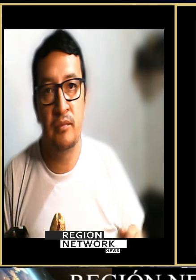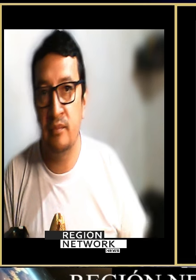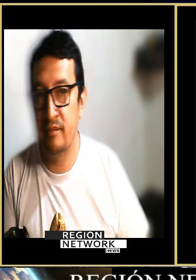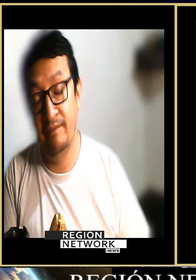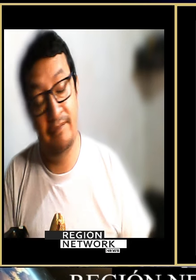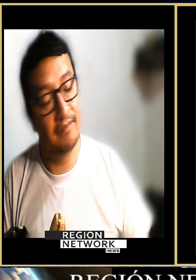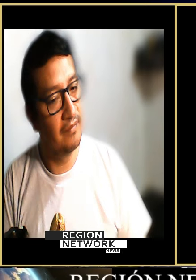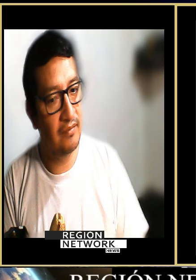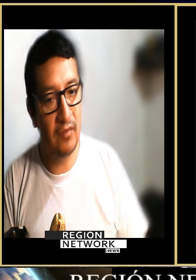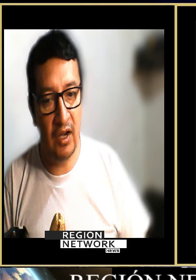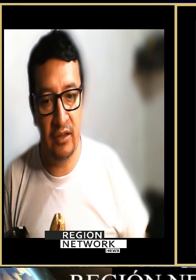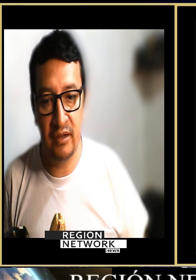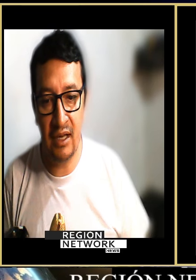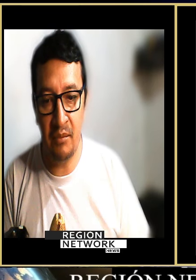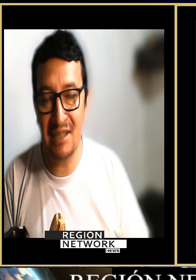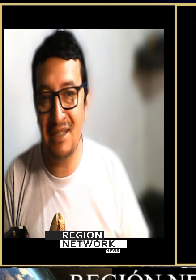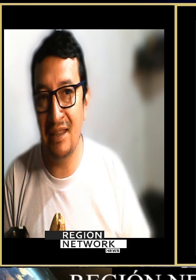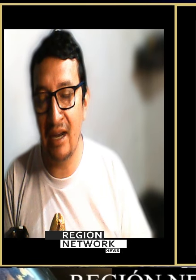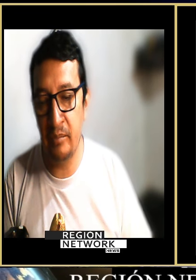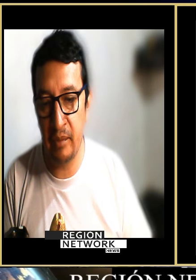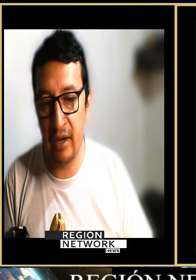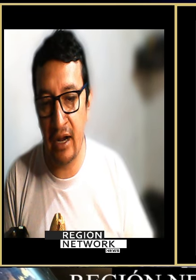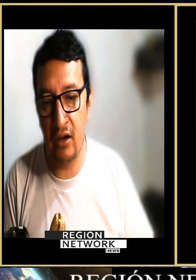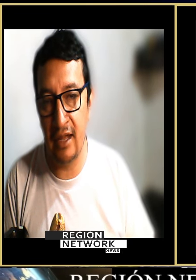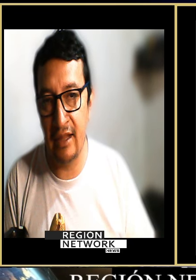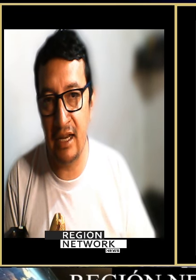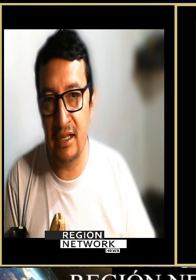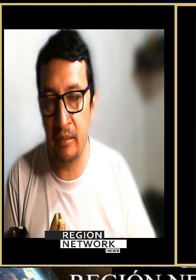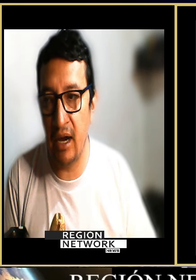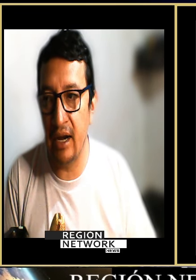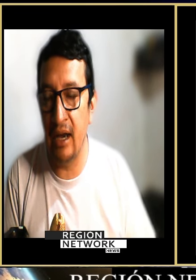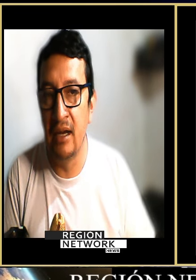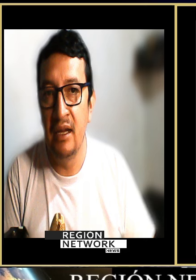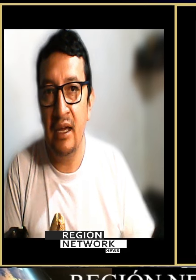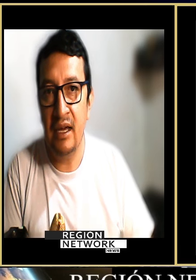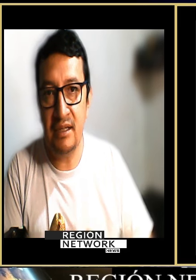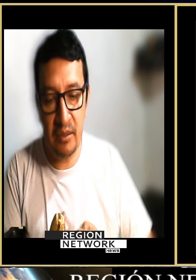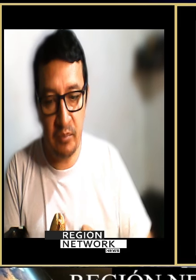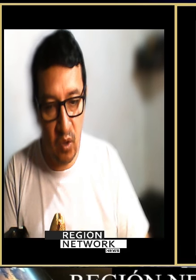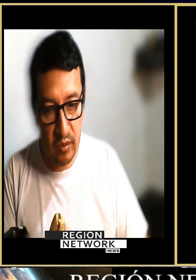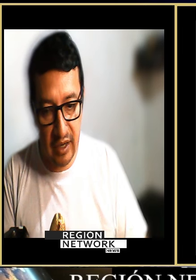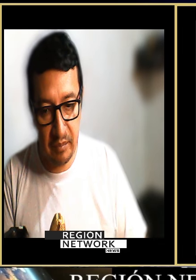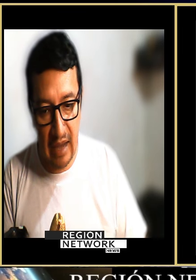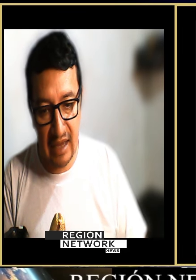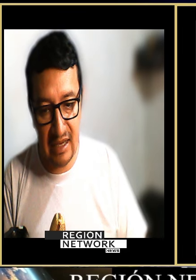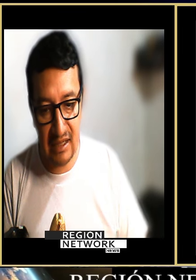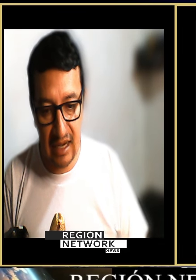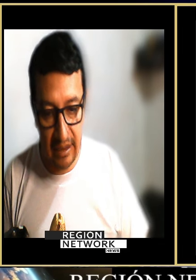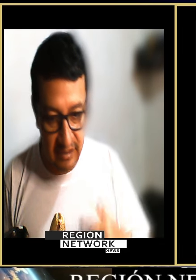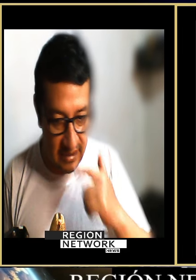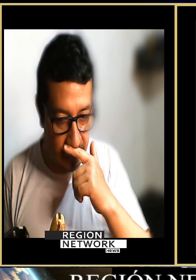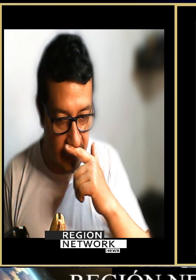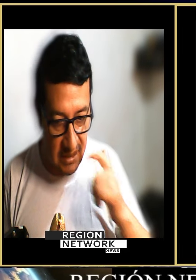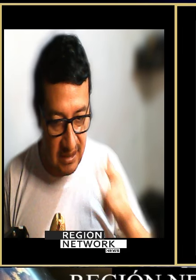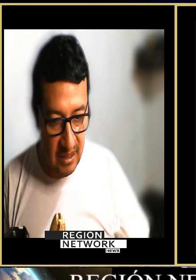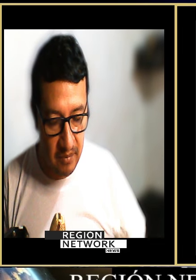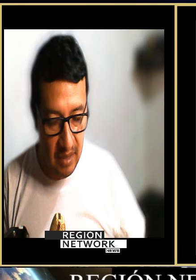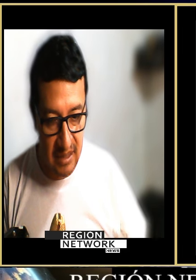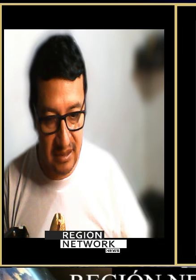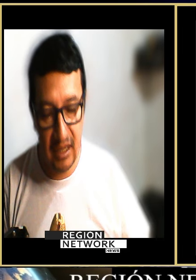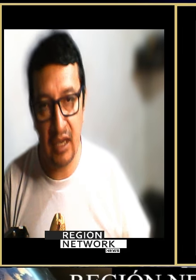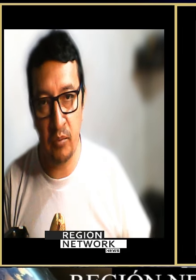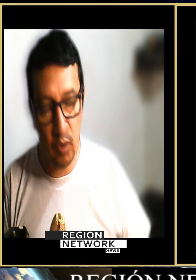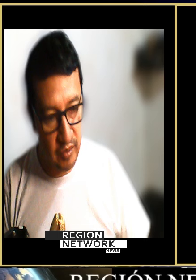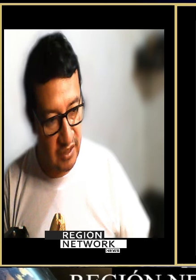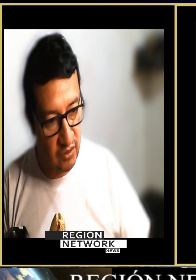no bueno qué más tendrán preparado la derecha para este pobre país que cada vez está más y